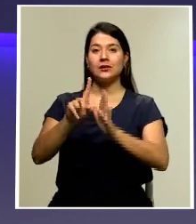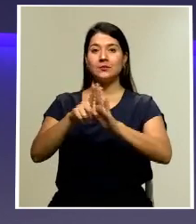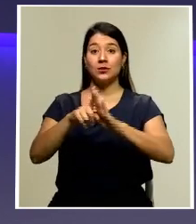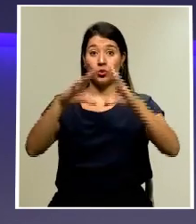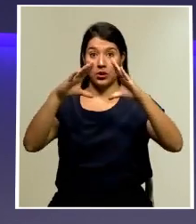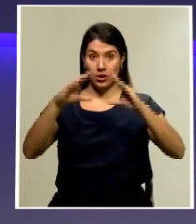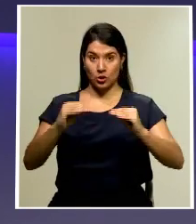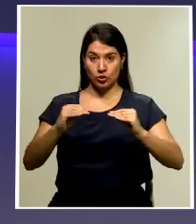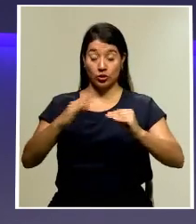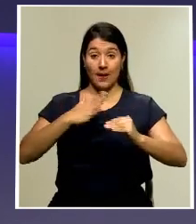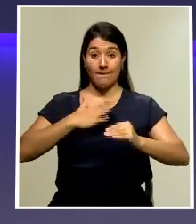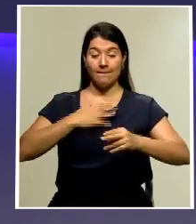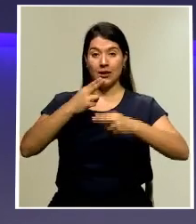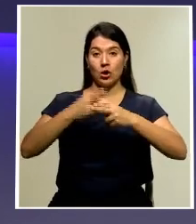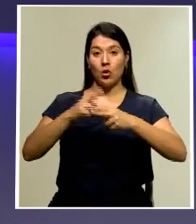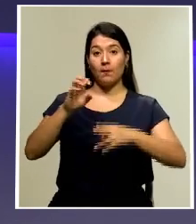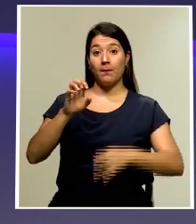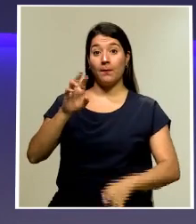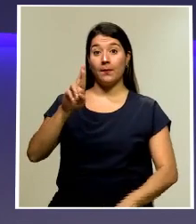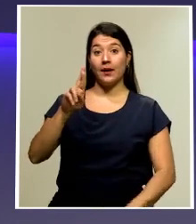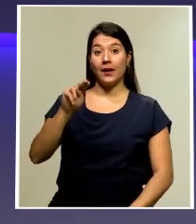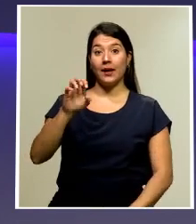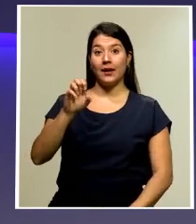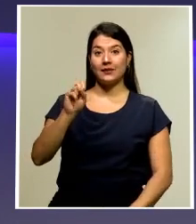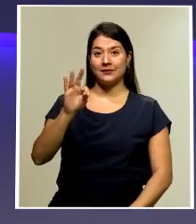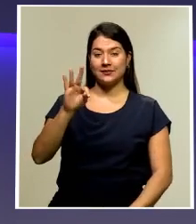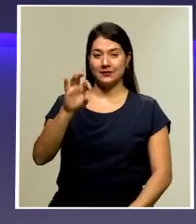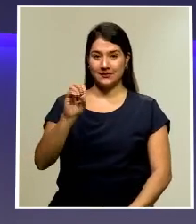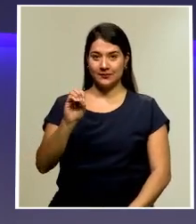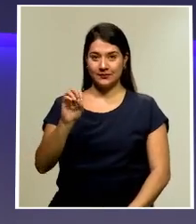minutos. Soy Ernesto Rivera.